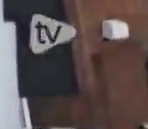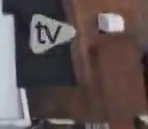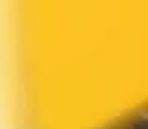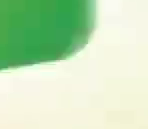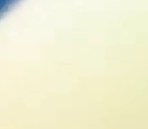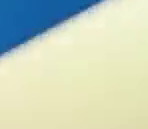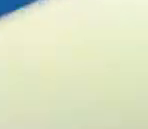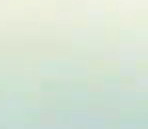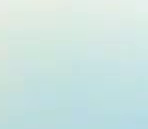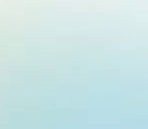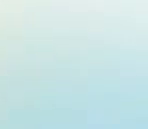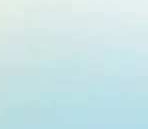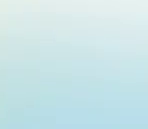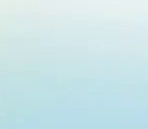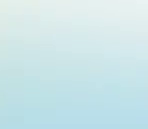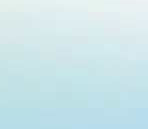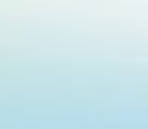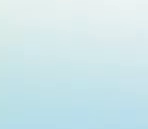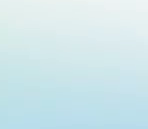noche, por Ecuador TV.